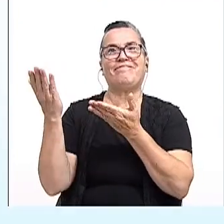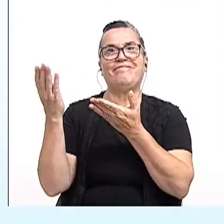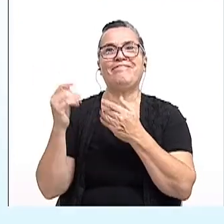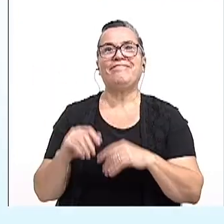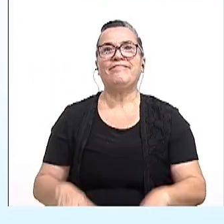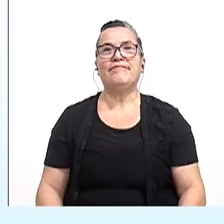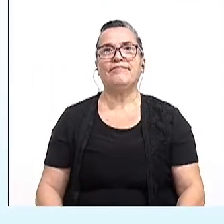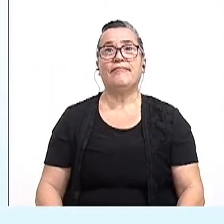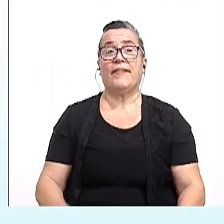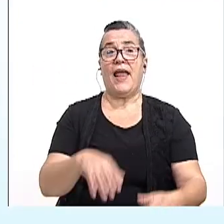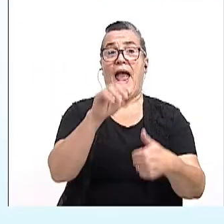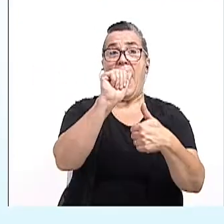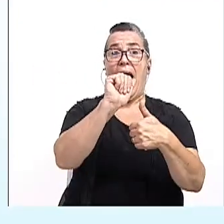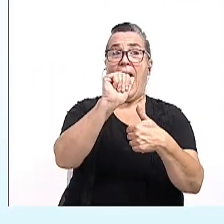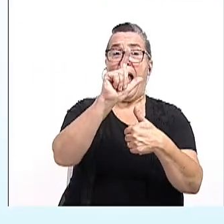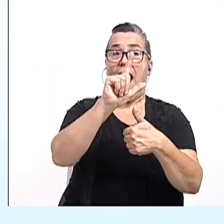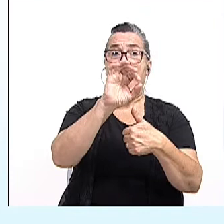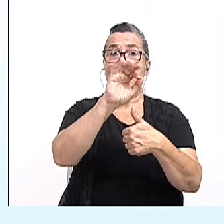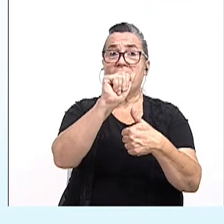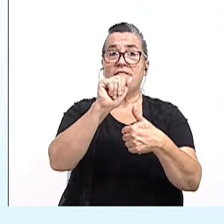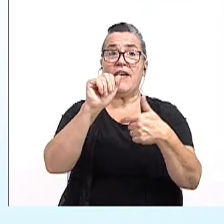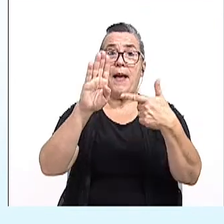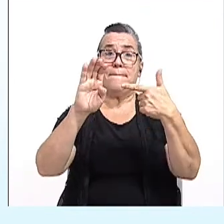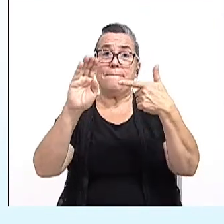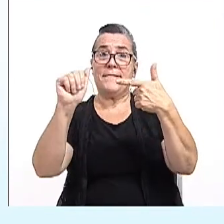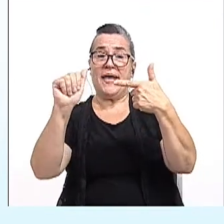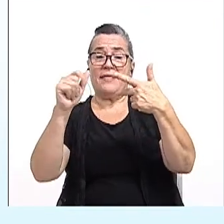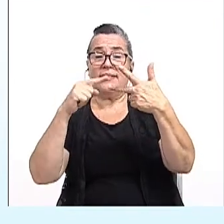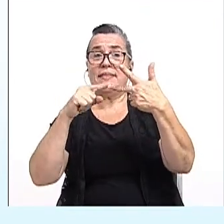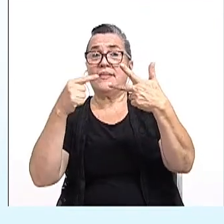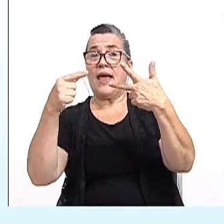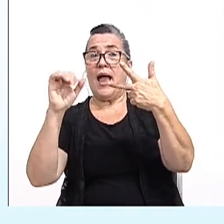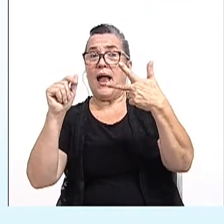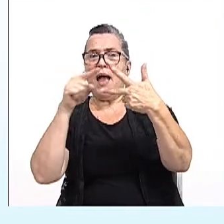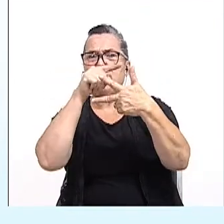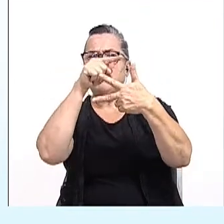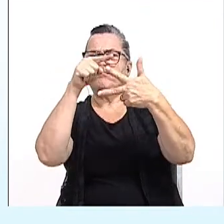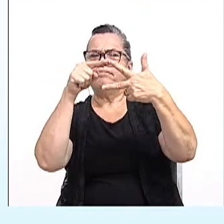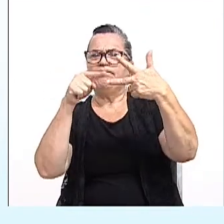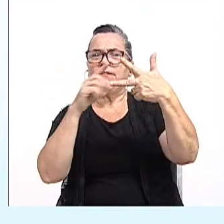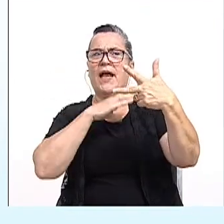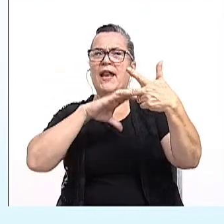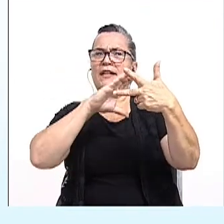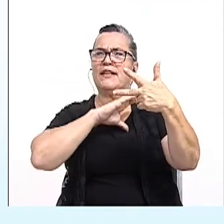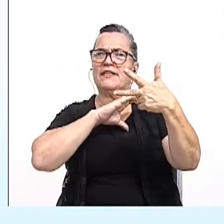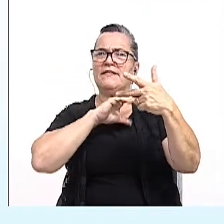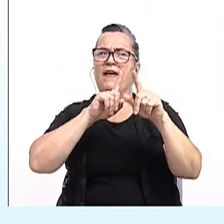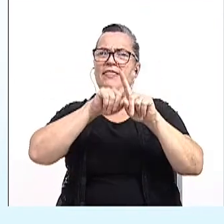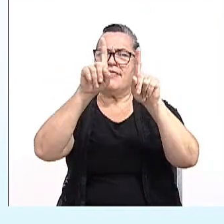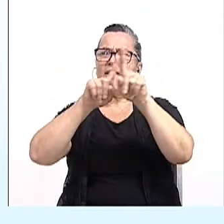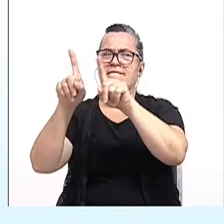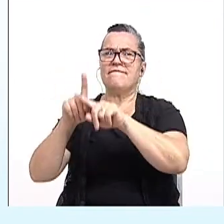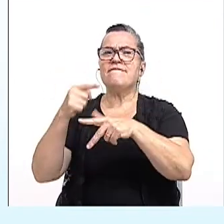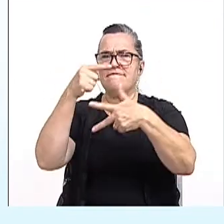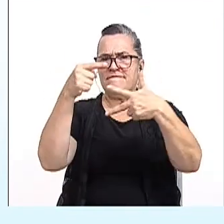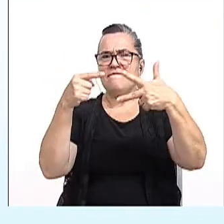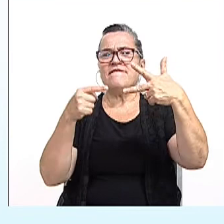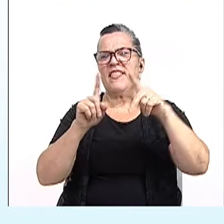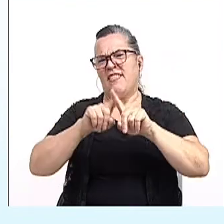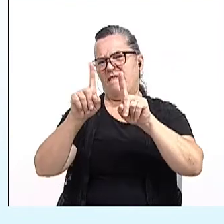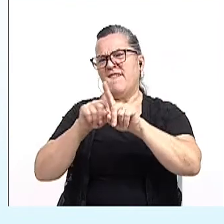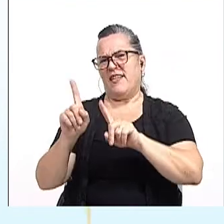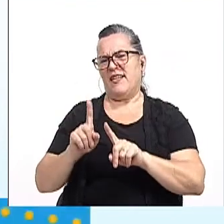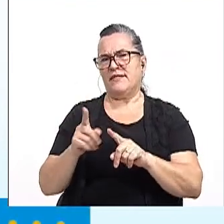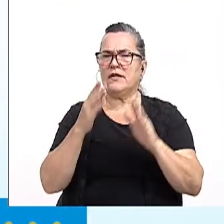La radiación alfa, la radiación beta y la radiación gamma tienen características muy distintas y